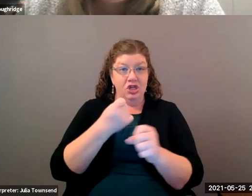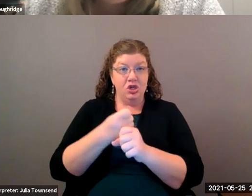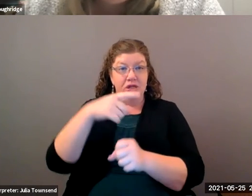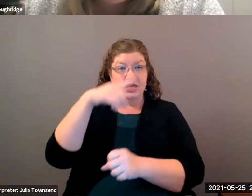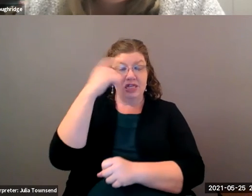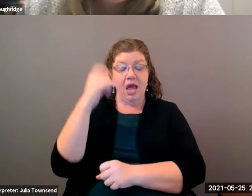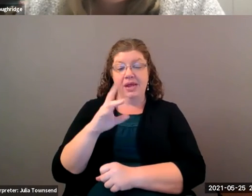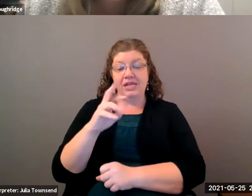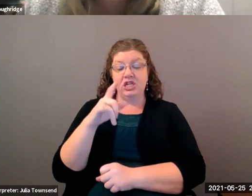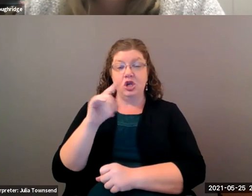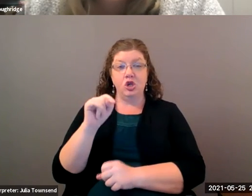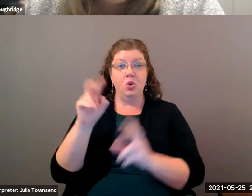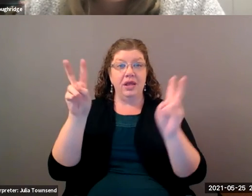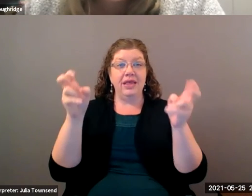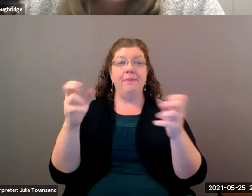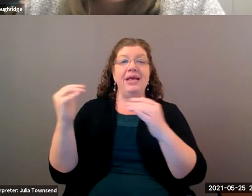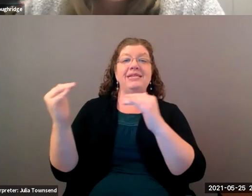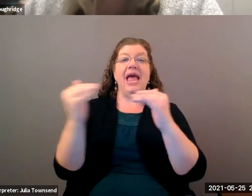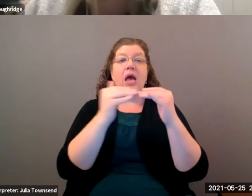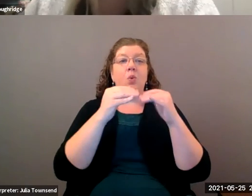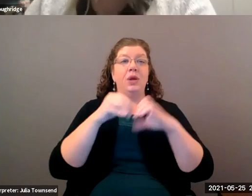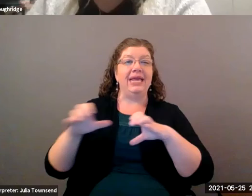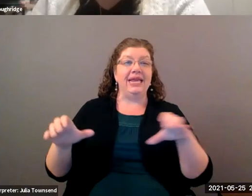estamos planeando apoyar a los maestros.